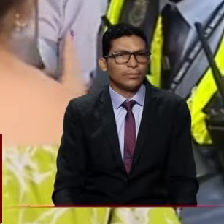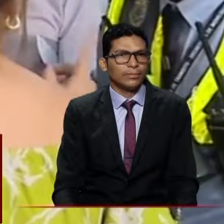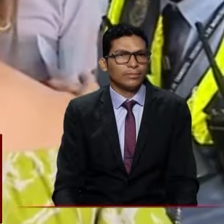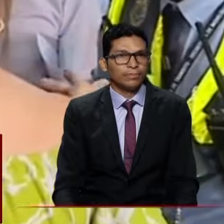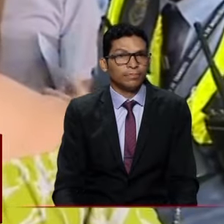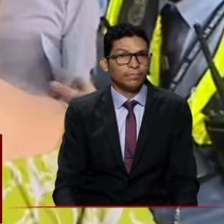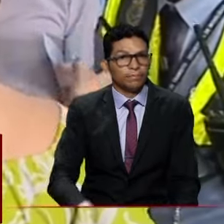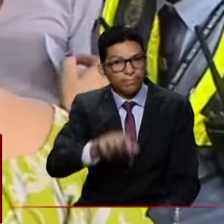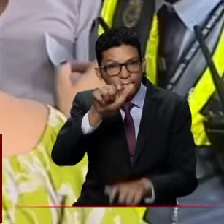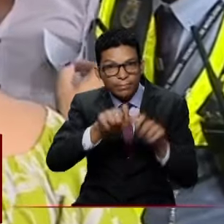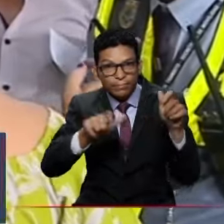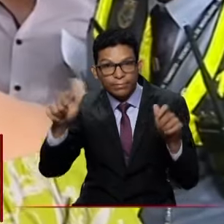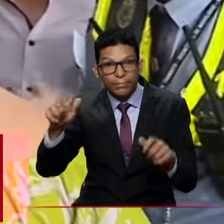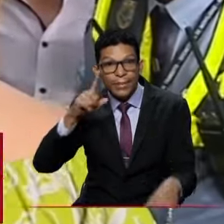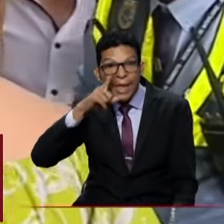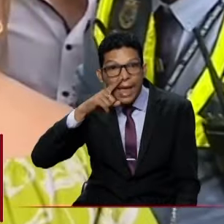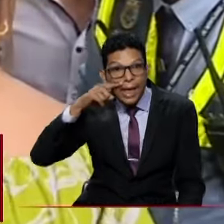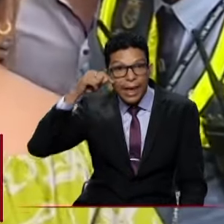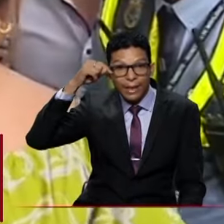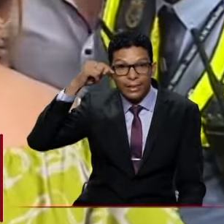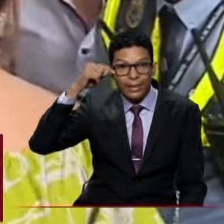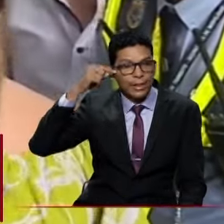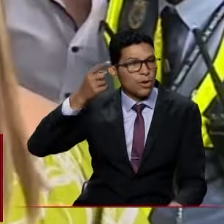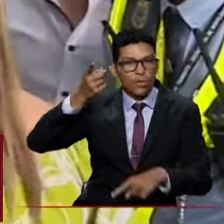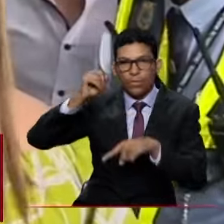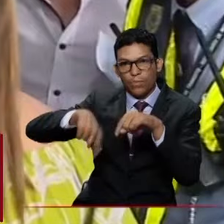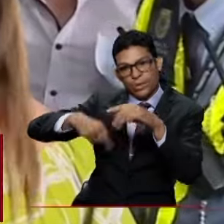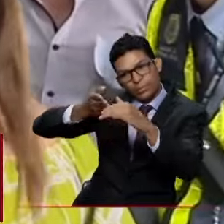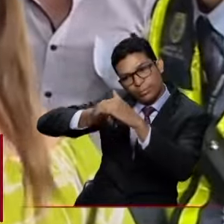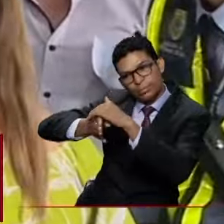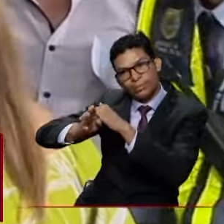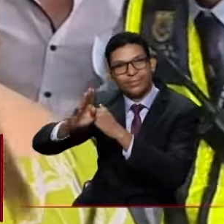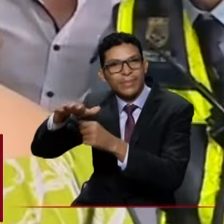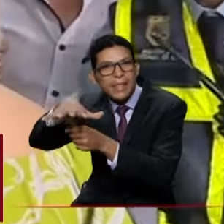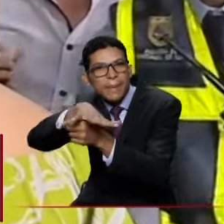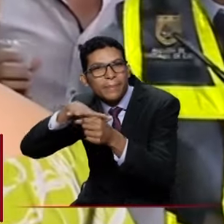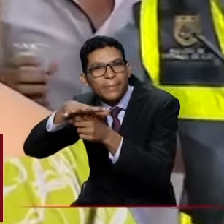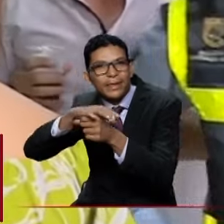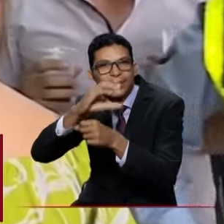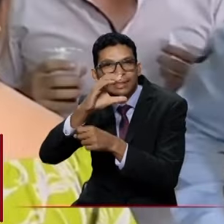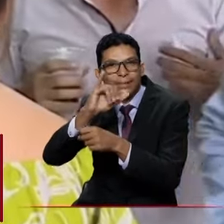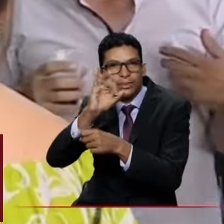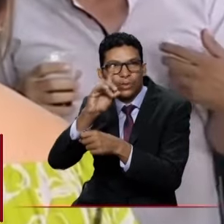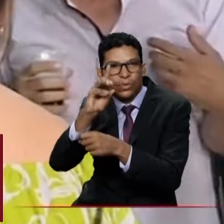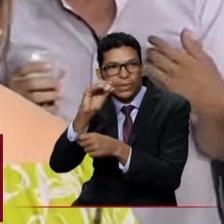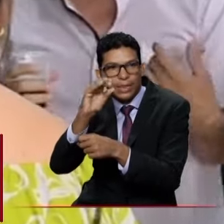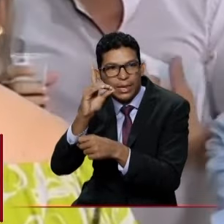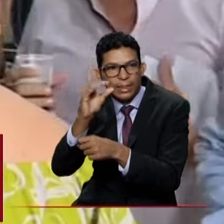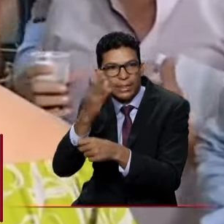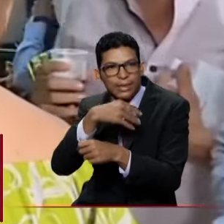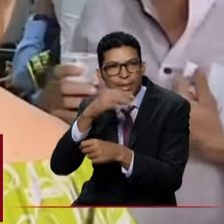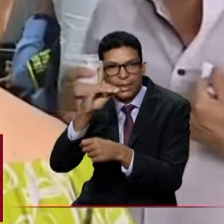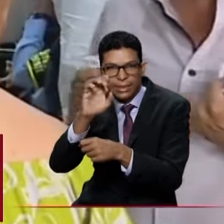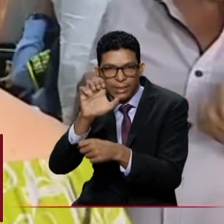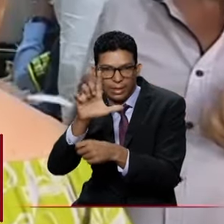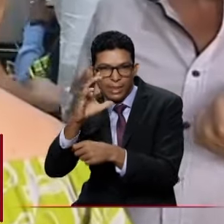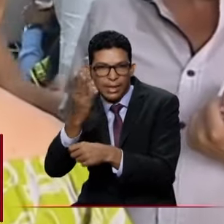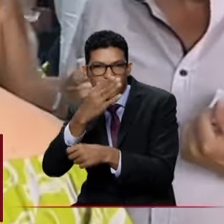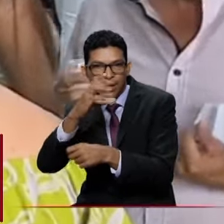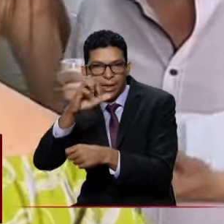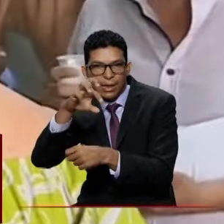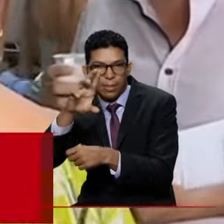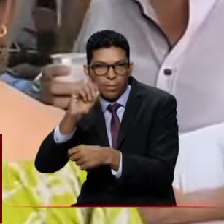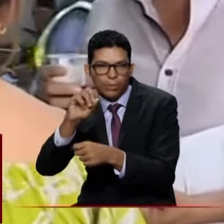Las personas que vienen desde Candelaria no podrán ingresar a Ciudad del Campo, ya que estaremos recuperando todo ese sector. Necesitamos que anteriormente